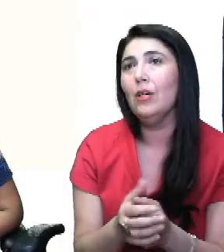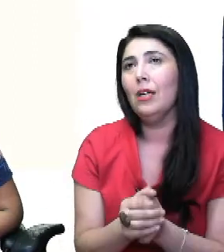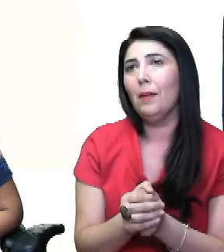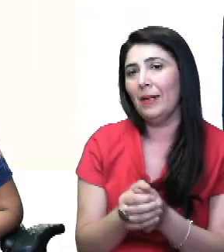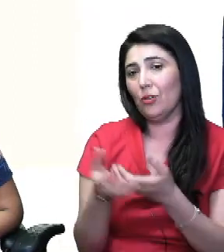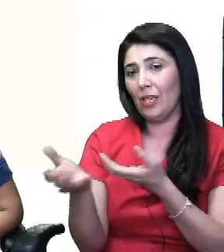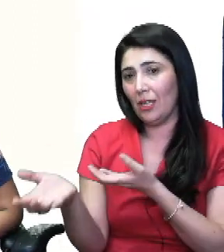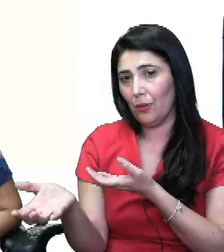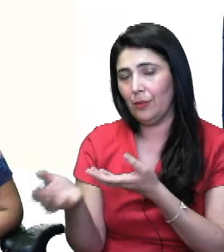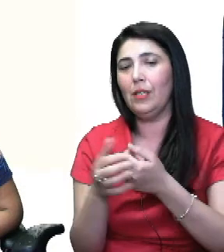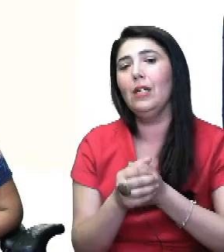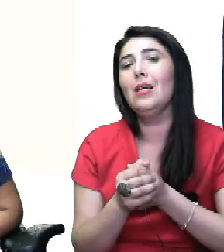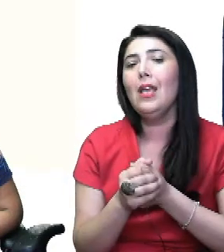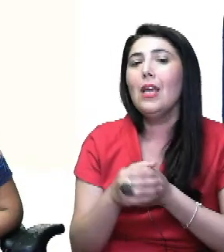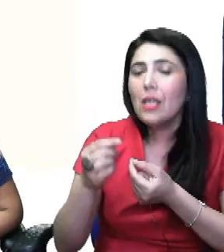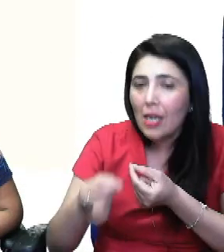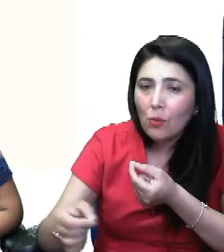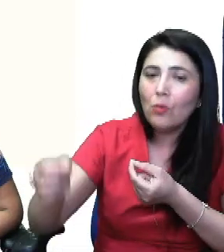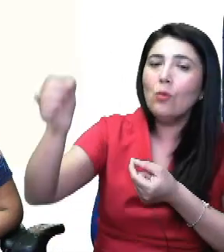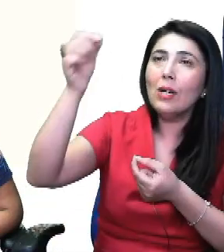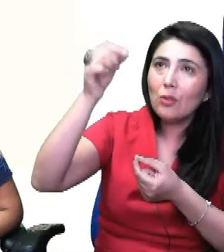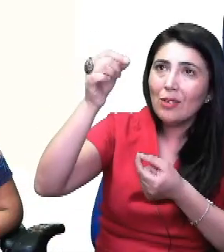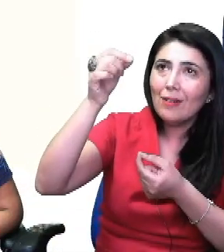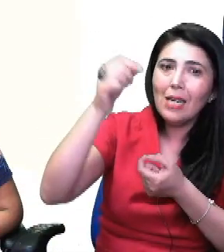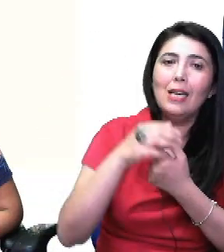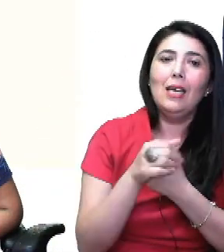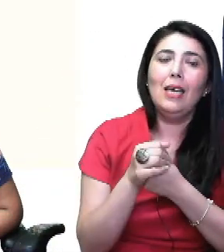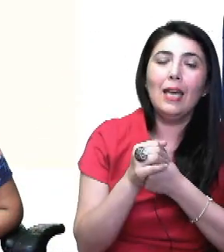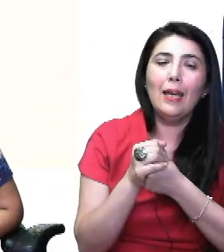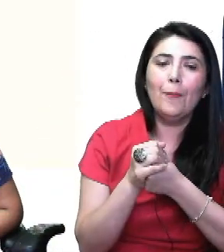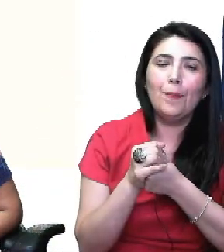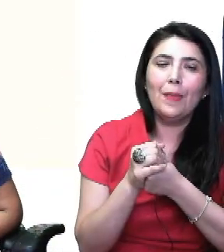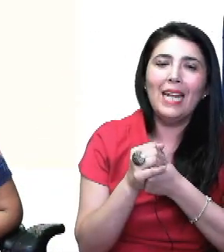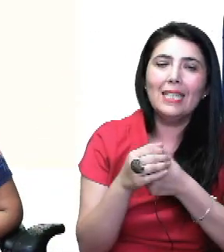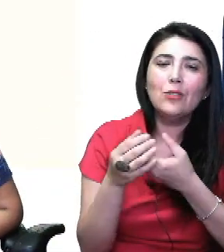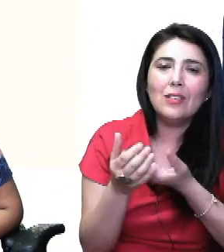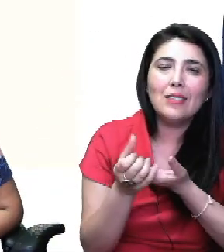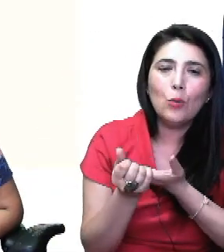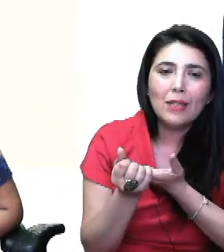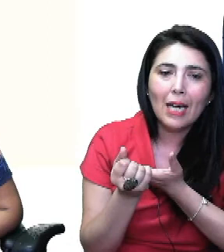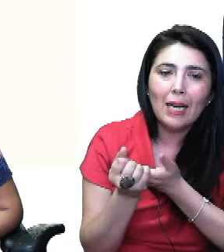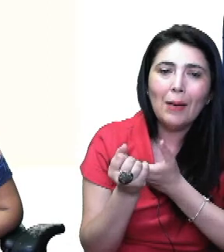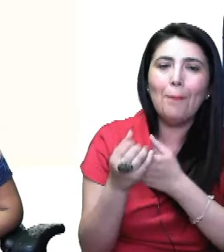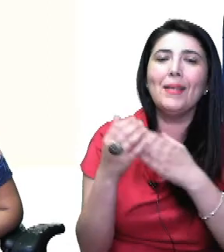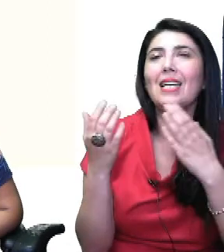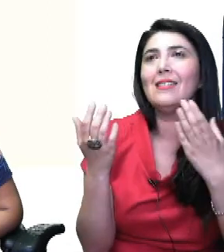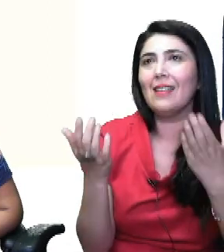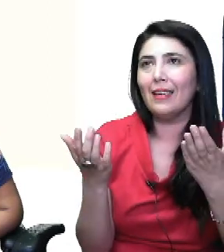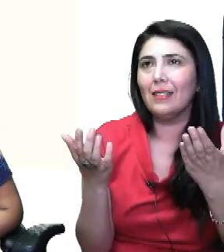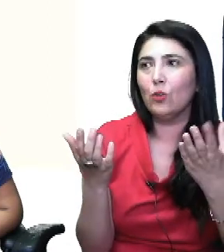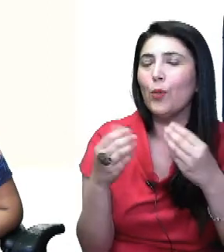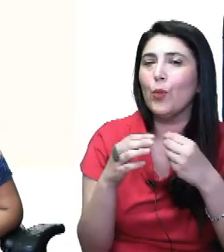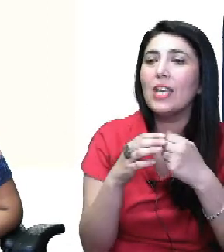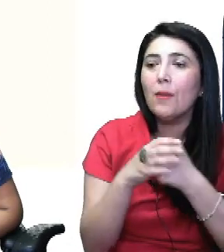acompañamiento más sostenido, ¿sí? Y en un cuarto nivel, la atención de salud mental